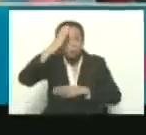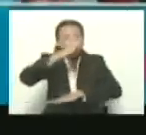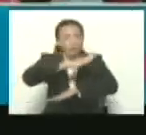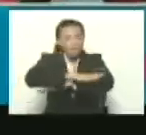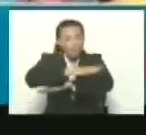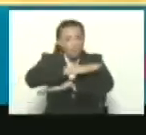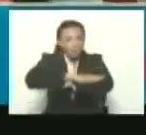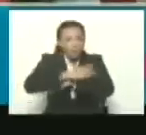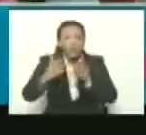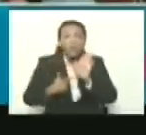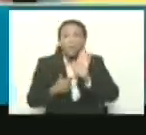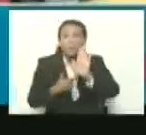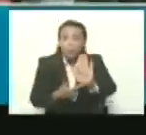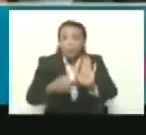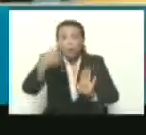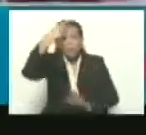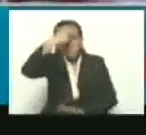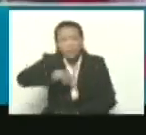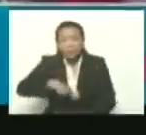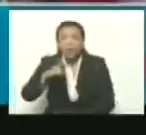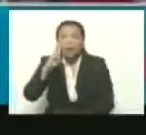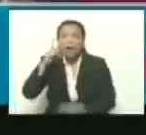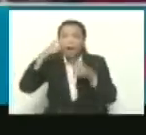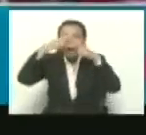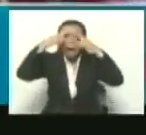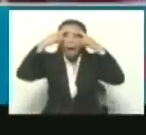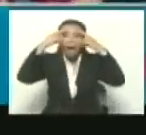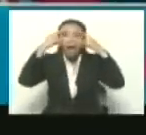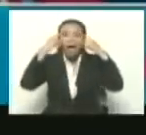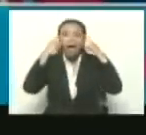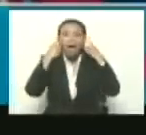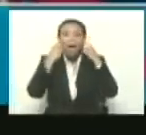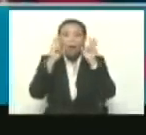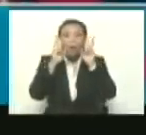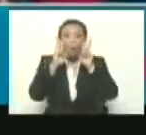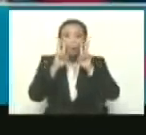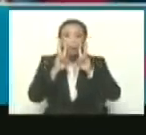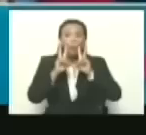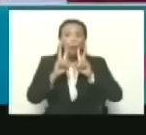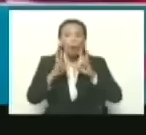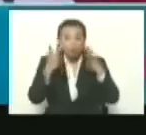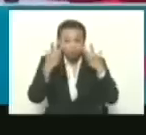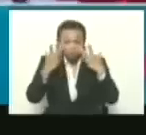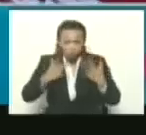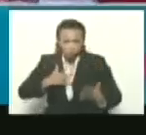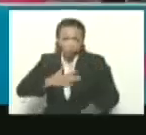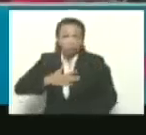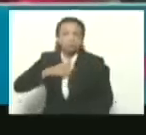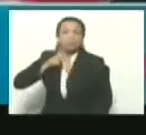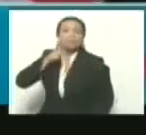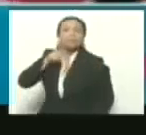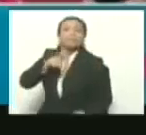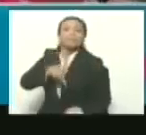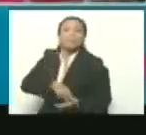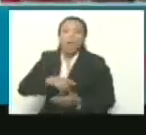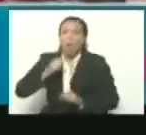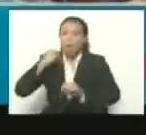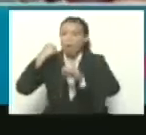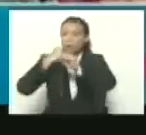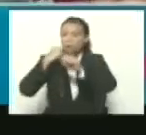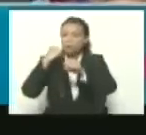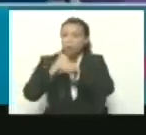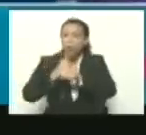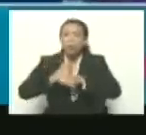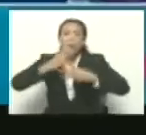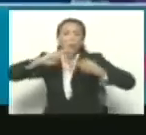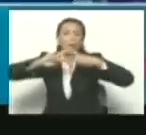se está mostrando en el pueblo. Es cuando uno ve las miradas brillantes con convicción y te dicen, yo estoy aquí luchando porque quiero seguir en paz, en